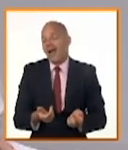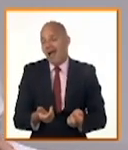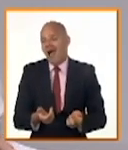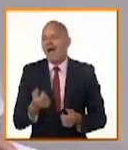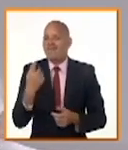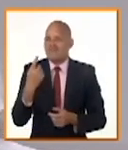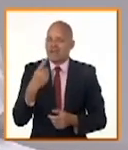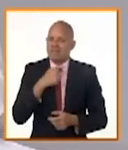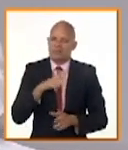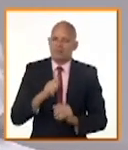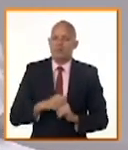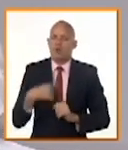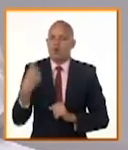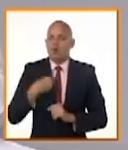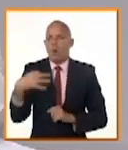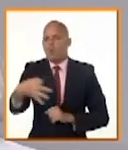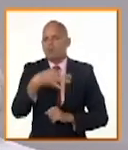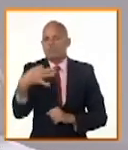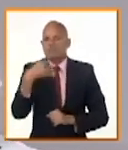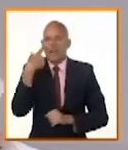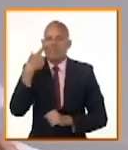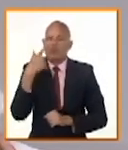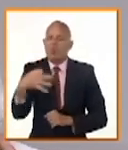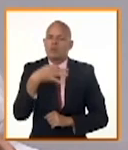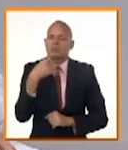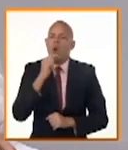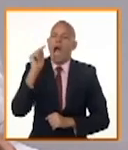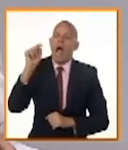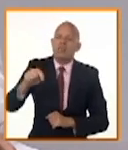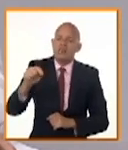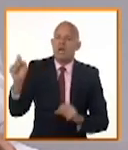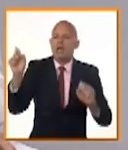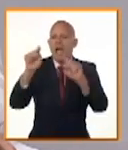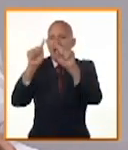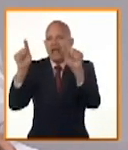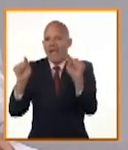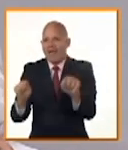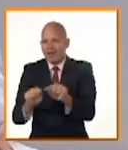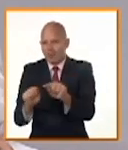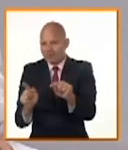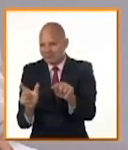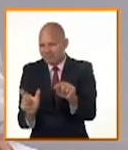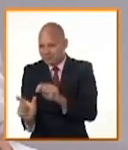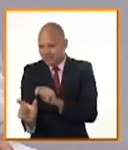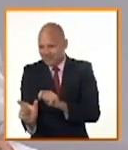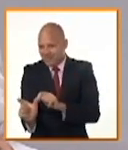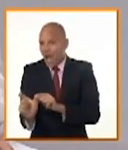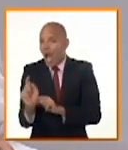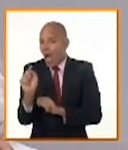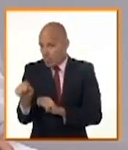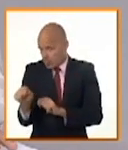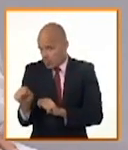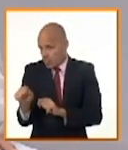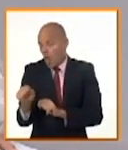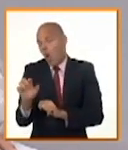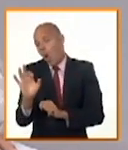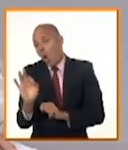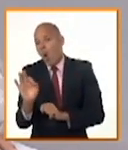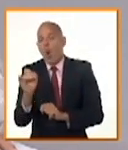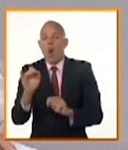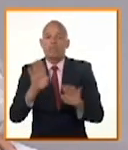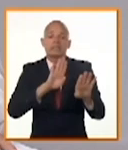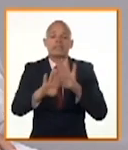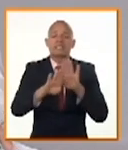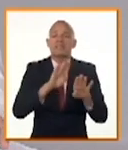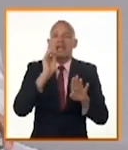claro automático cajero automático donde no tengamos caja automático todas las demás posibilidades que ahorita estábamos hablando que que están dirigidas principalmente